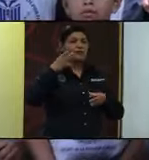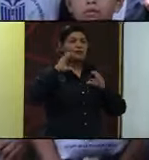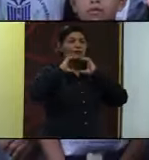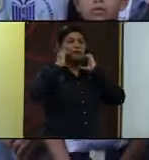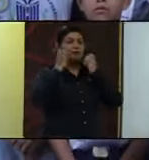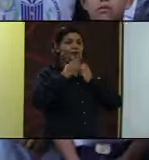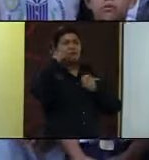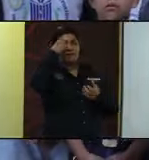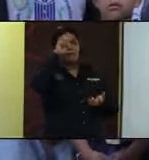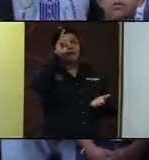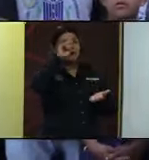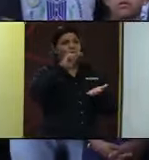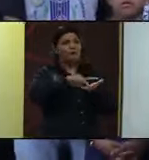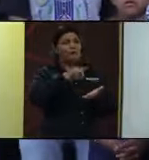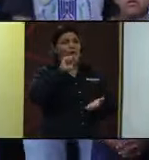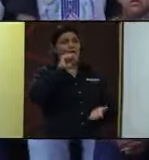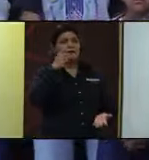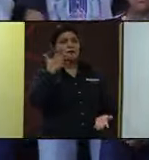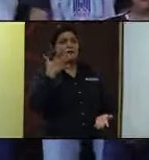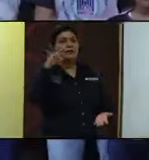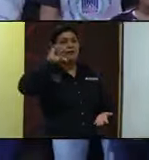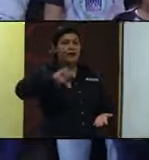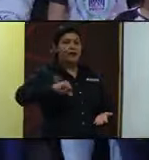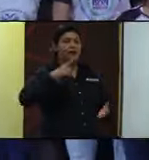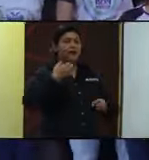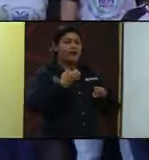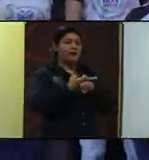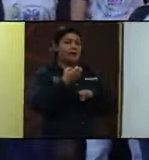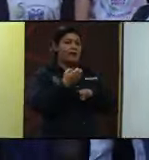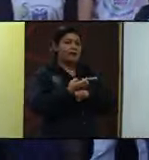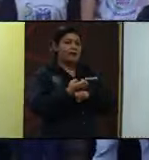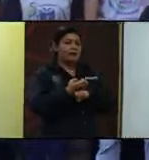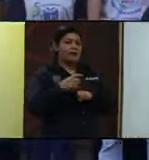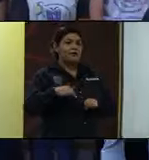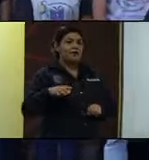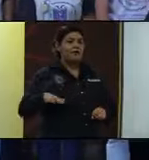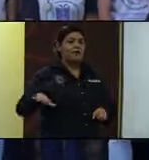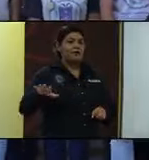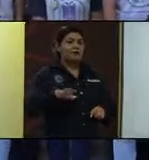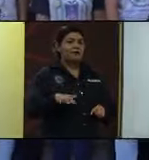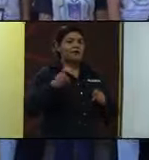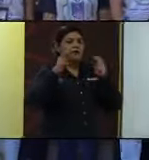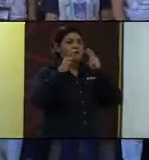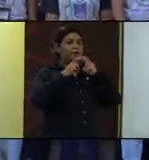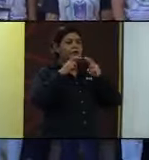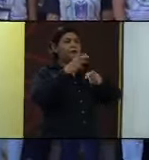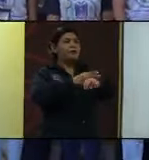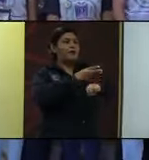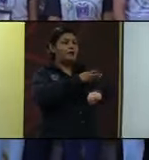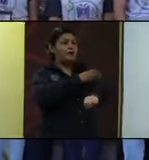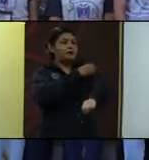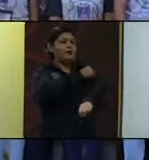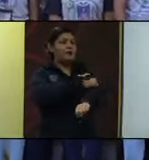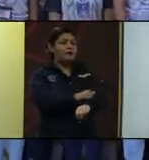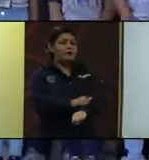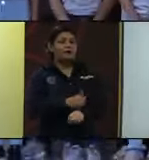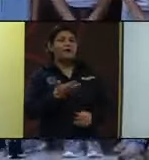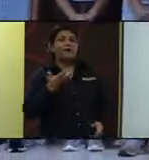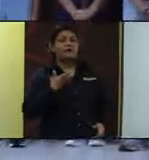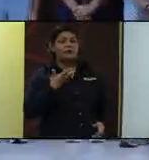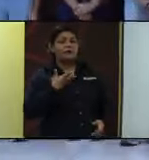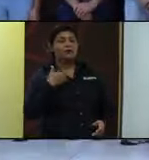Nacional para el 2025 que se va a realizar aquí en la zona conurbada, Tampico, Madero y Altamira. Tuvimos